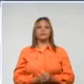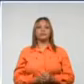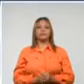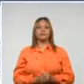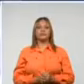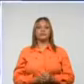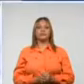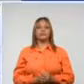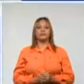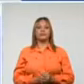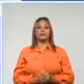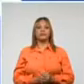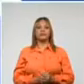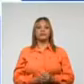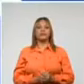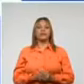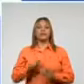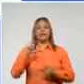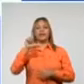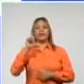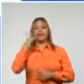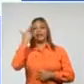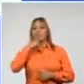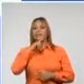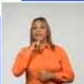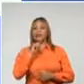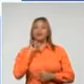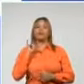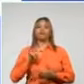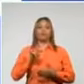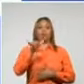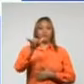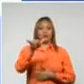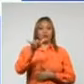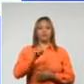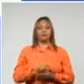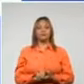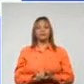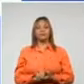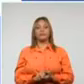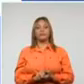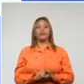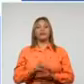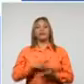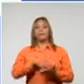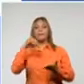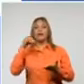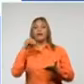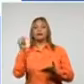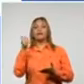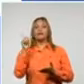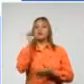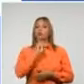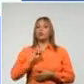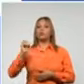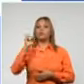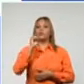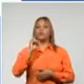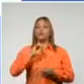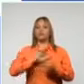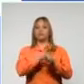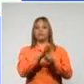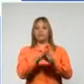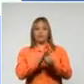Este, La Lisa, Boyeros, Plaza, 10 de Octubre, Arroyo